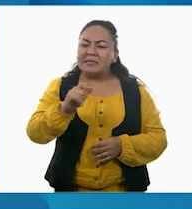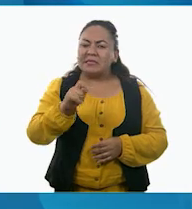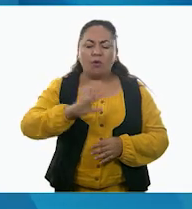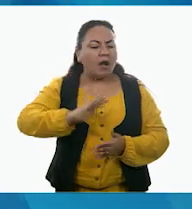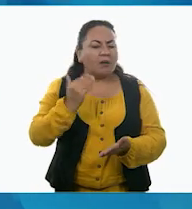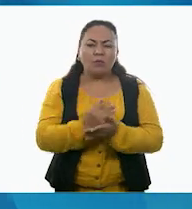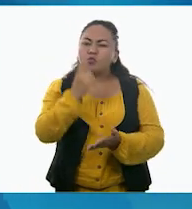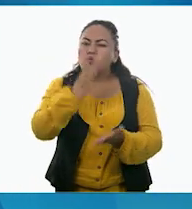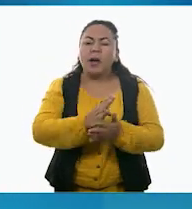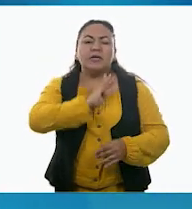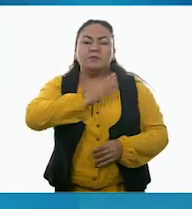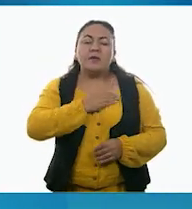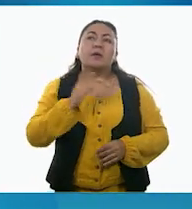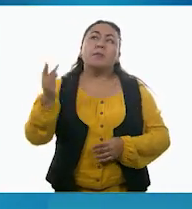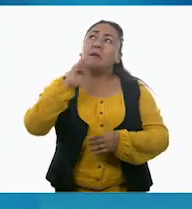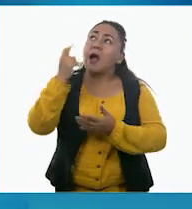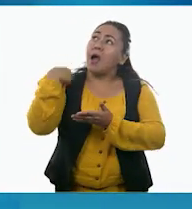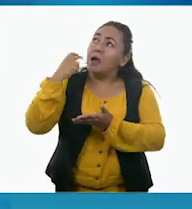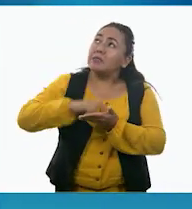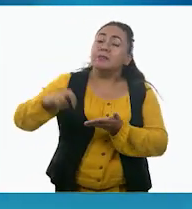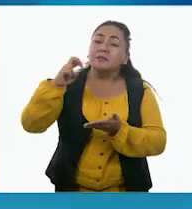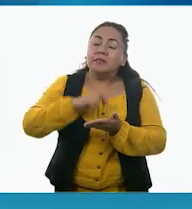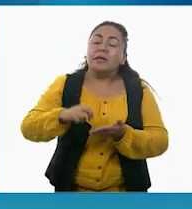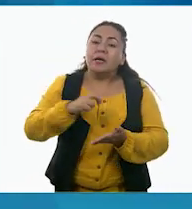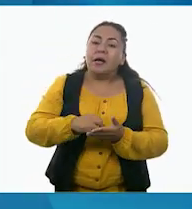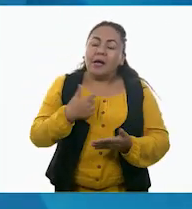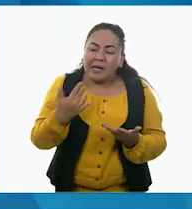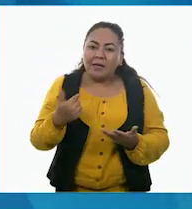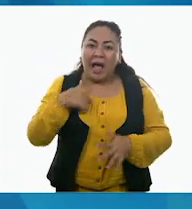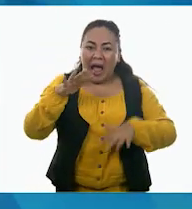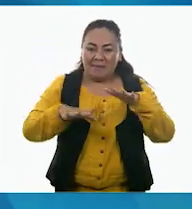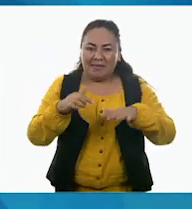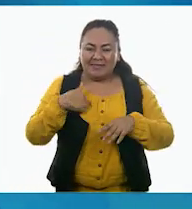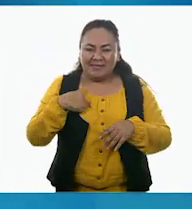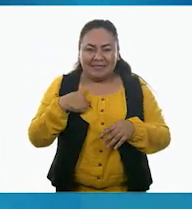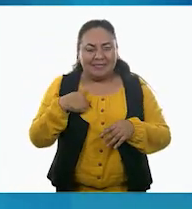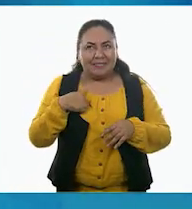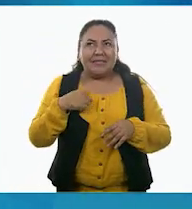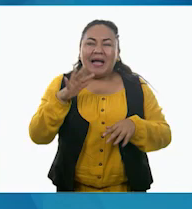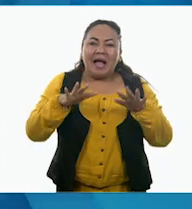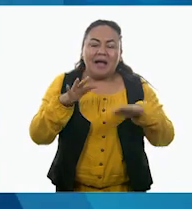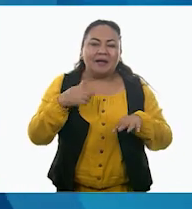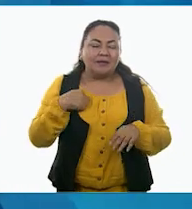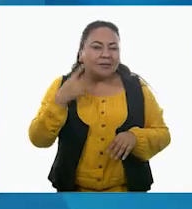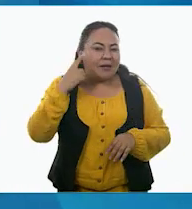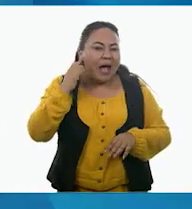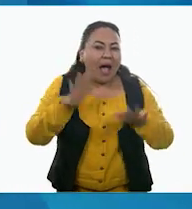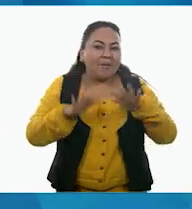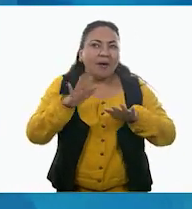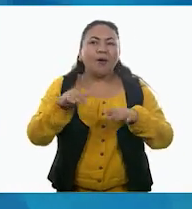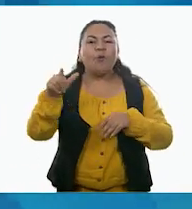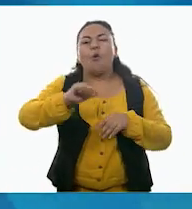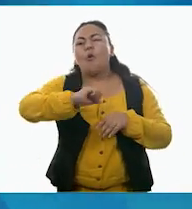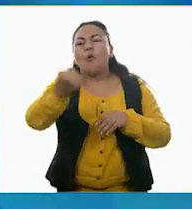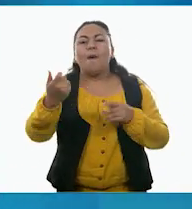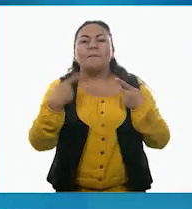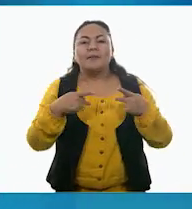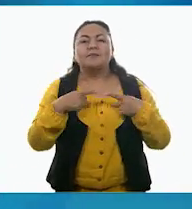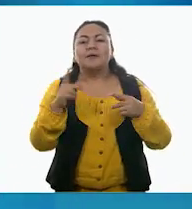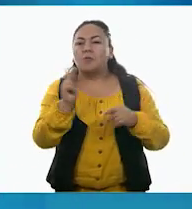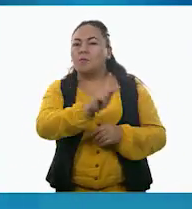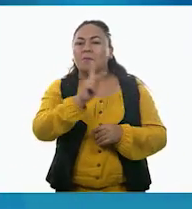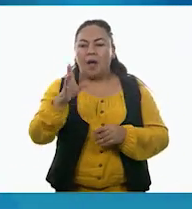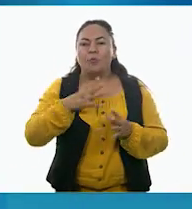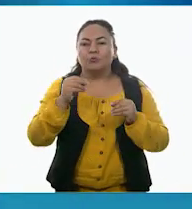se va a hablar puro español. Y yo, pues algunas veces la lograba escuchar de que hablaba con otras personas, que